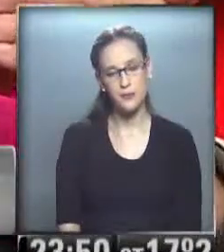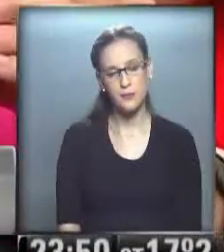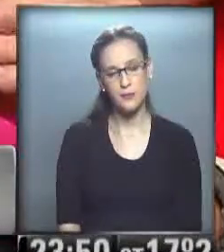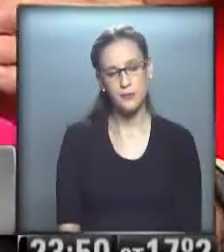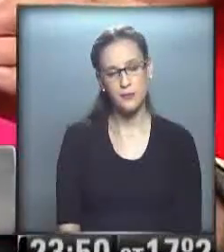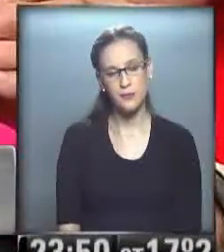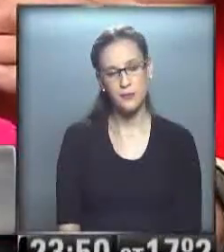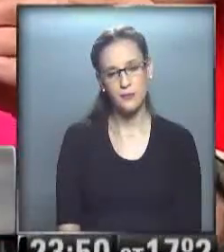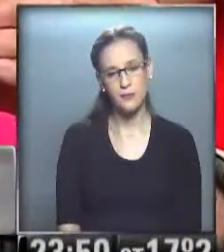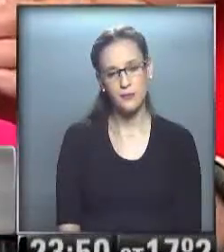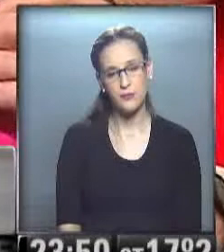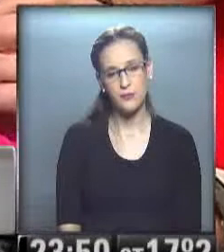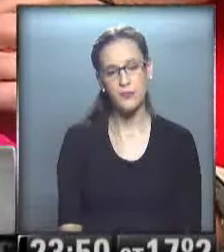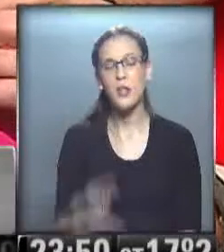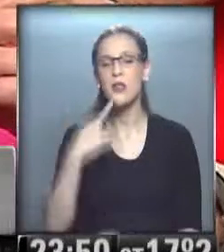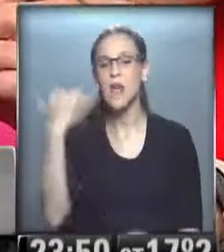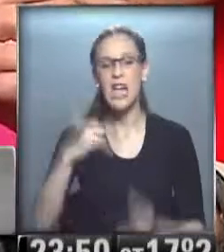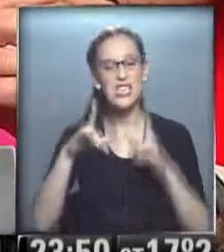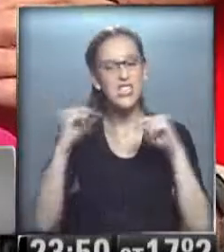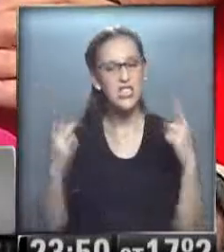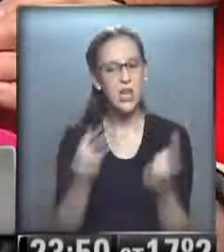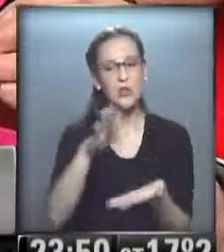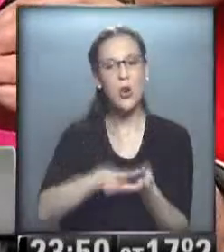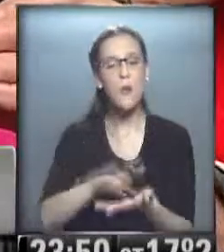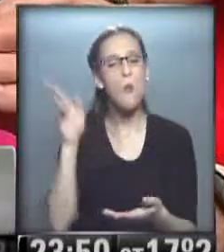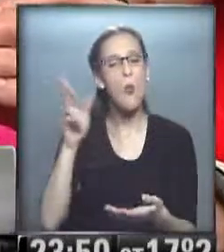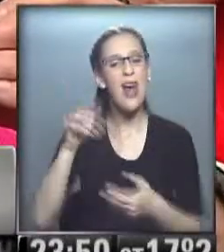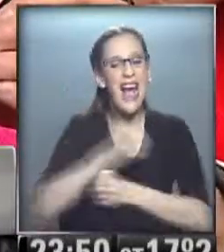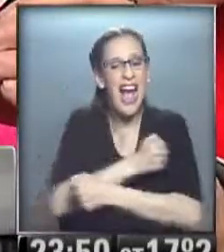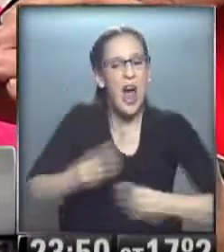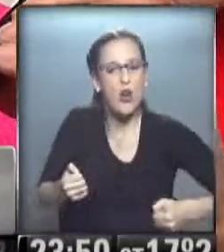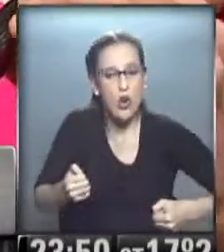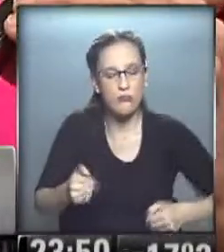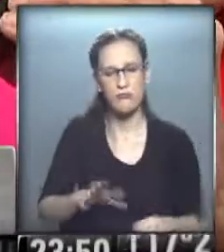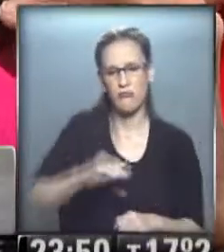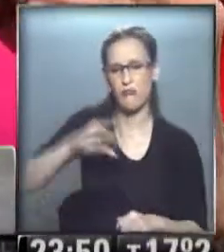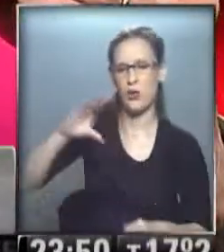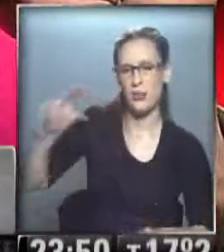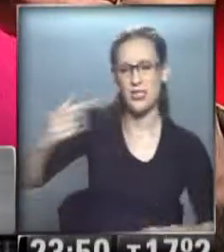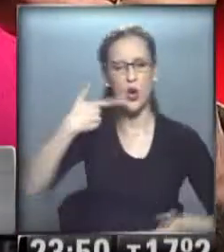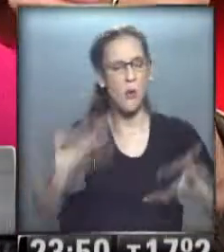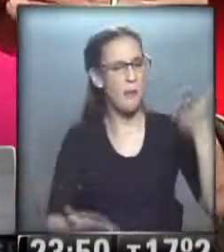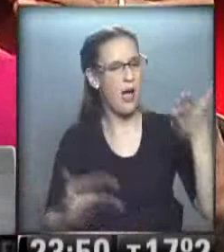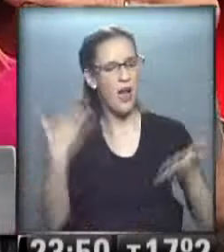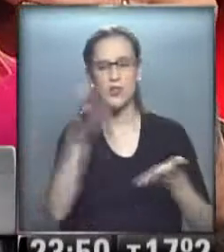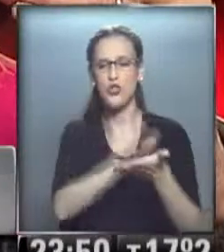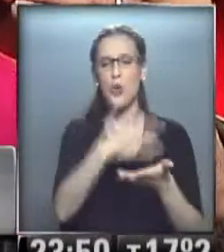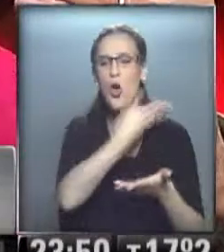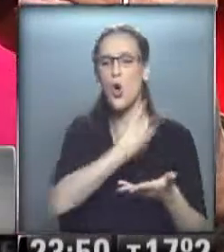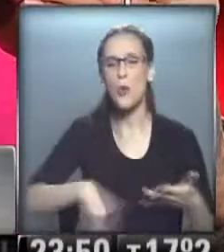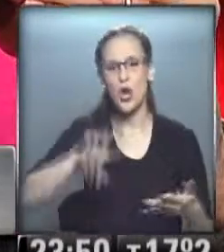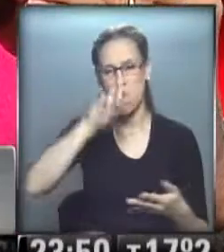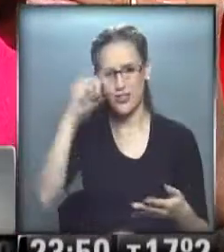asociaciones israelitas argentinas criticó a la diputada Elisa Carrió por sus reiteradas comparaciones entre personas y situaciones del gobierno nacional